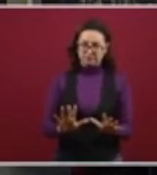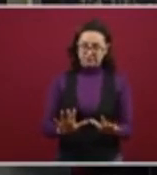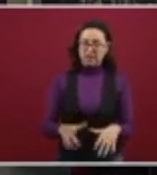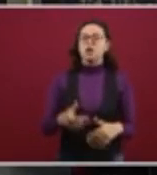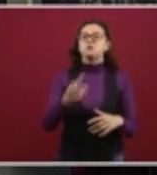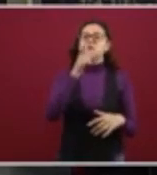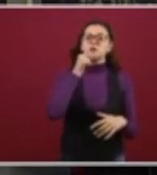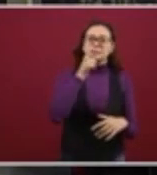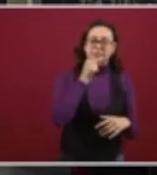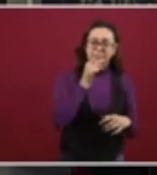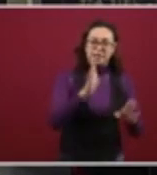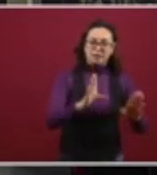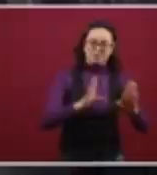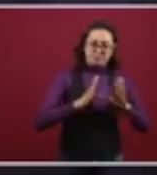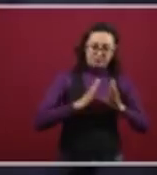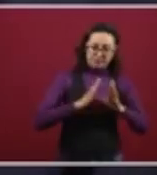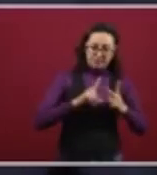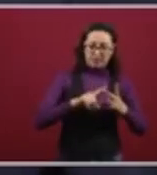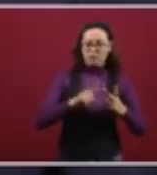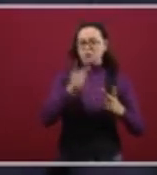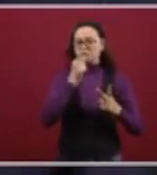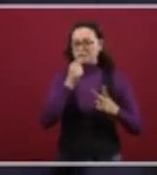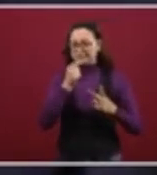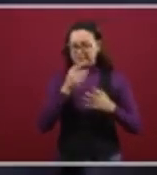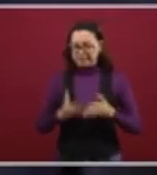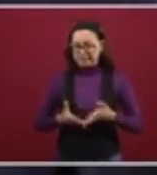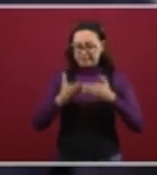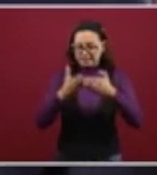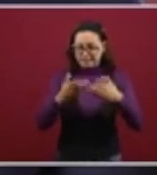naval y de la policía federal